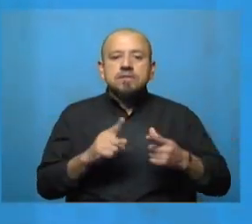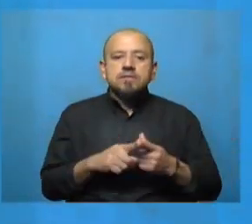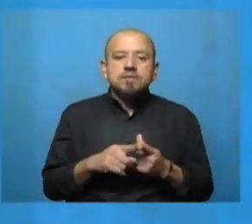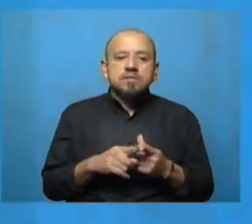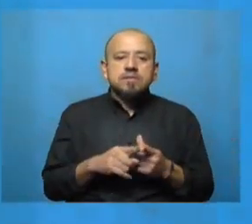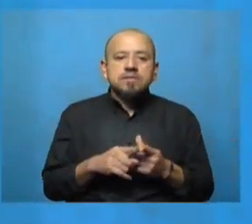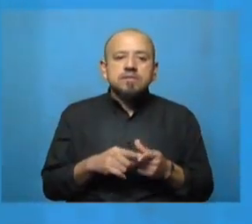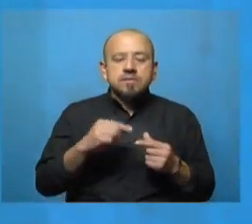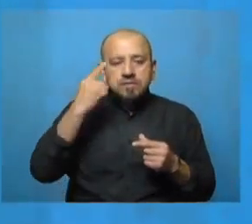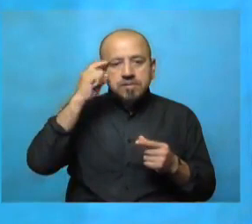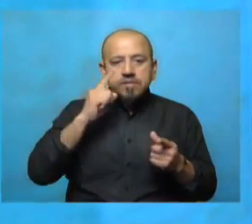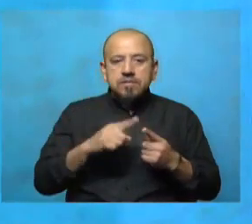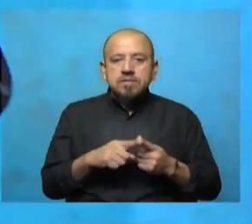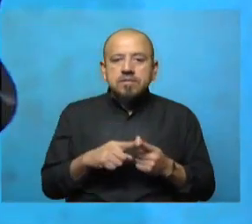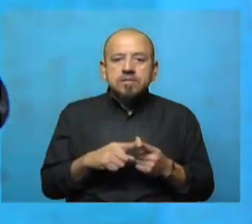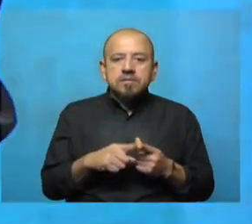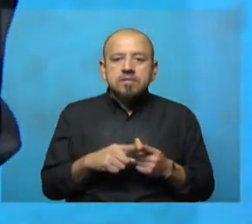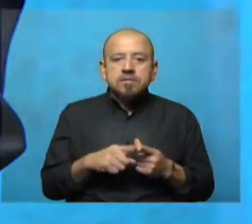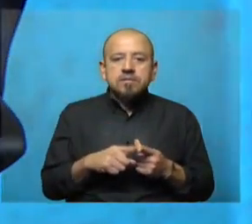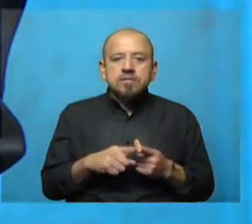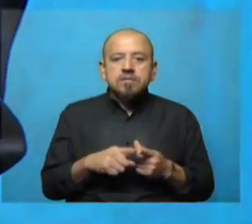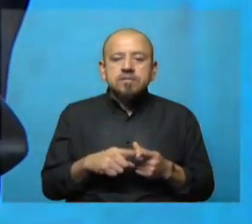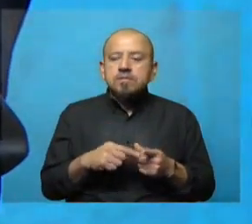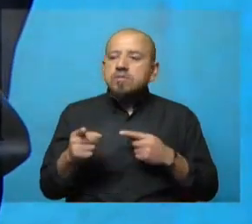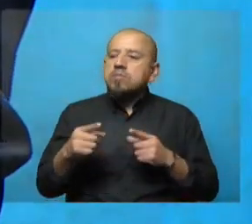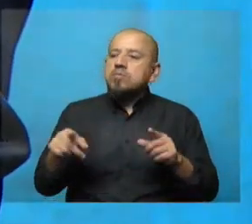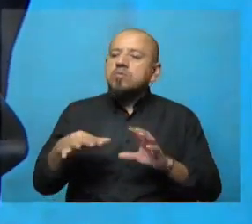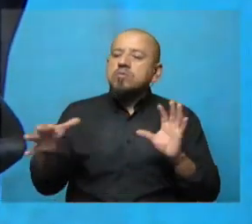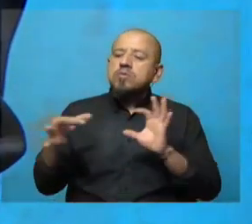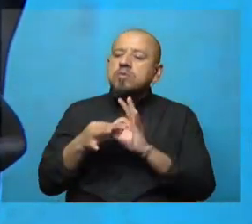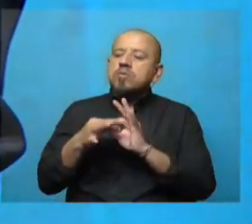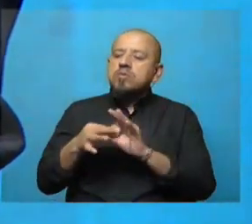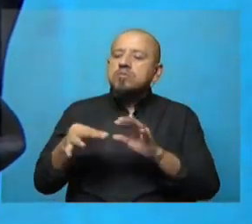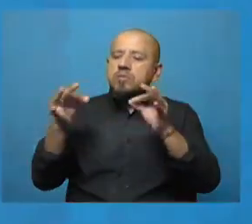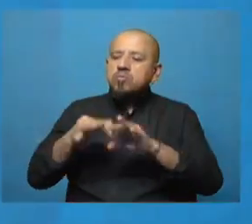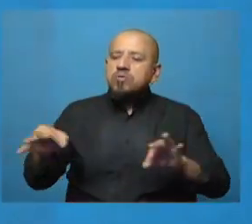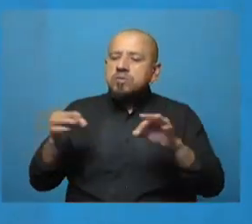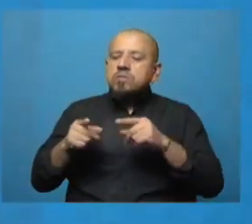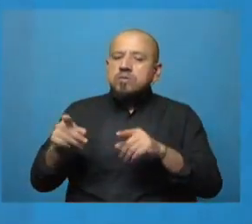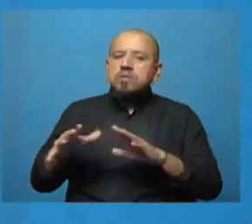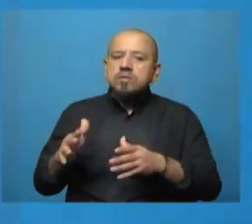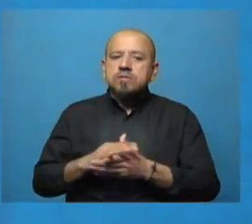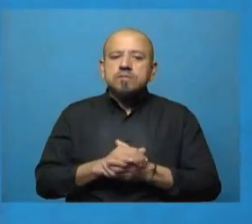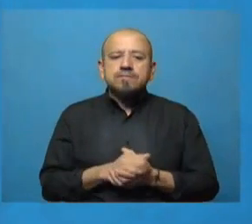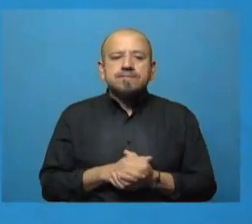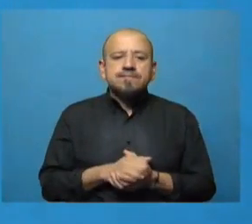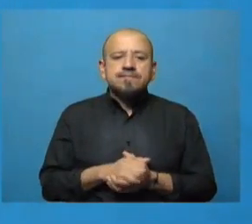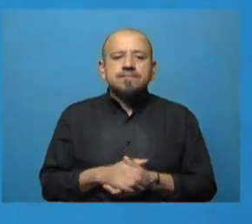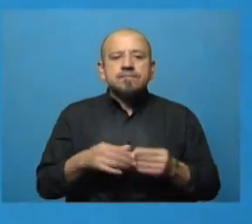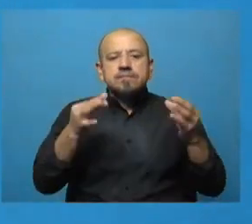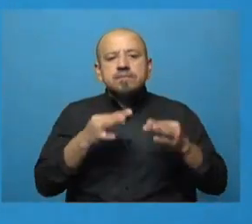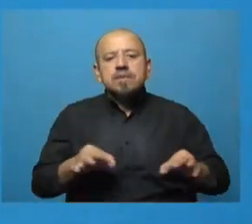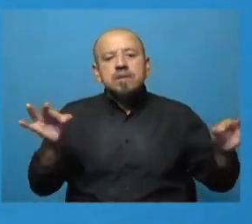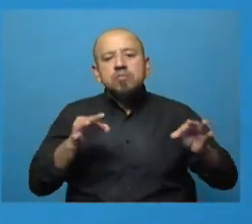Esa es la idea cómo definirías tu vínculo con la música que es la música para vos la música es el alimento